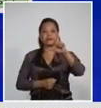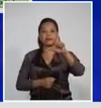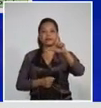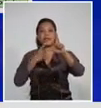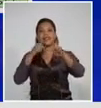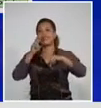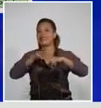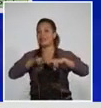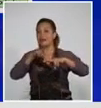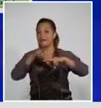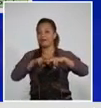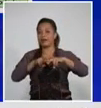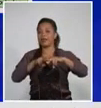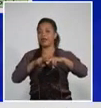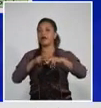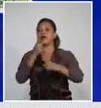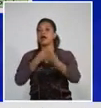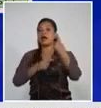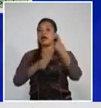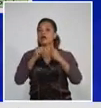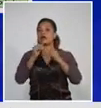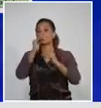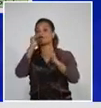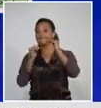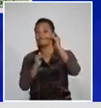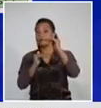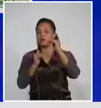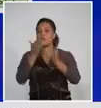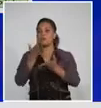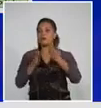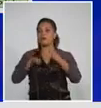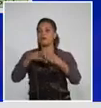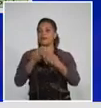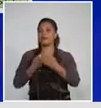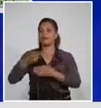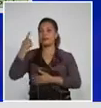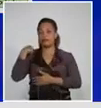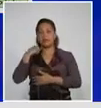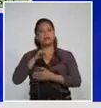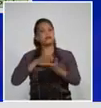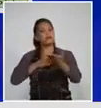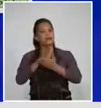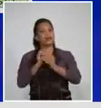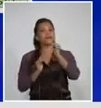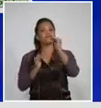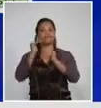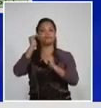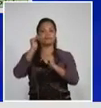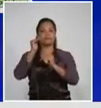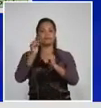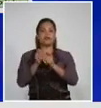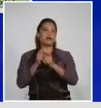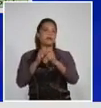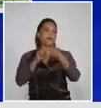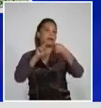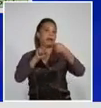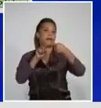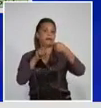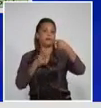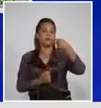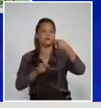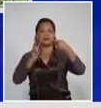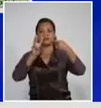Habana, aunque inferior a la del día de ayer, sigue siendo la superior de Cuba,